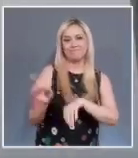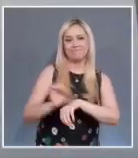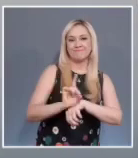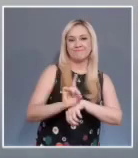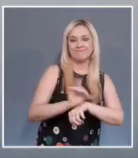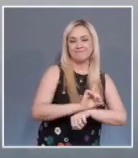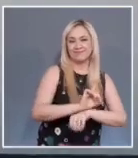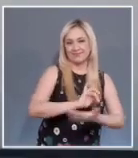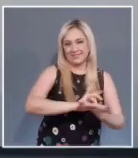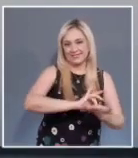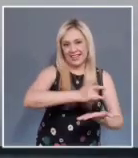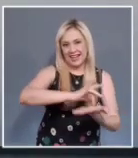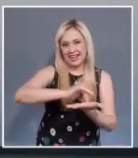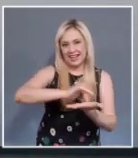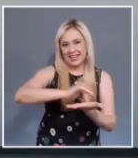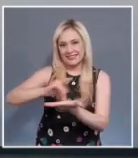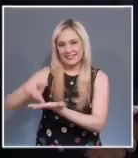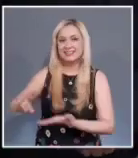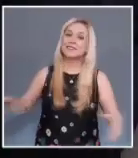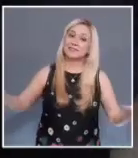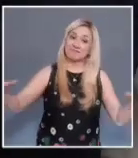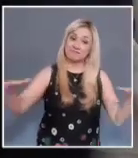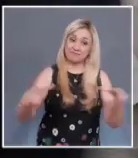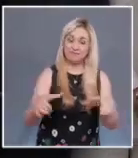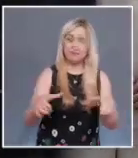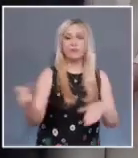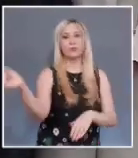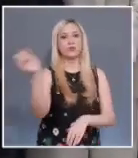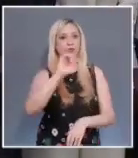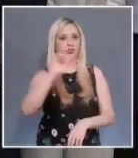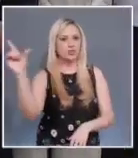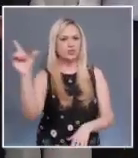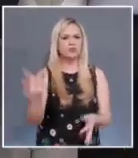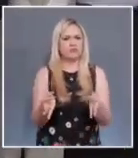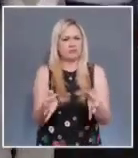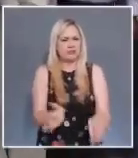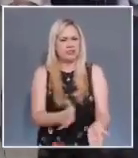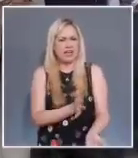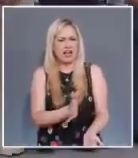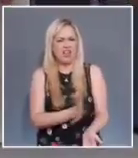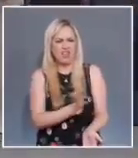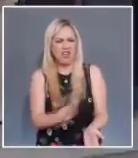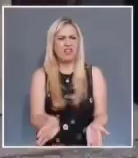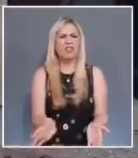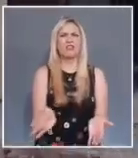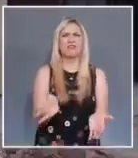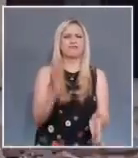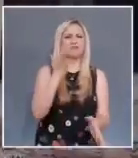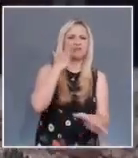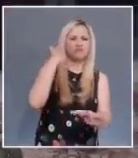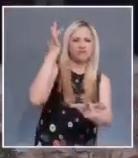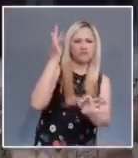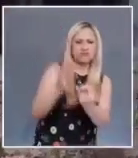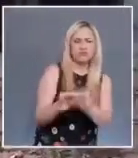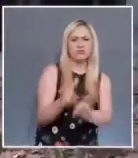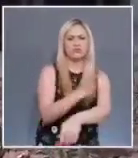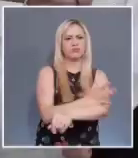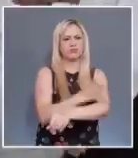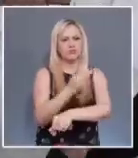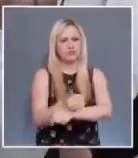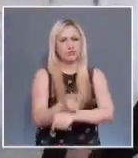personal calificado, profesional, honesto y con un claro compromiso con la sociedad. Por su parte, el ministro Javier